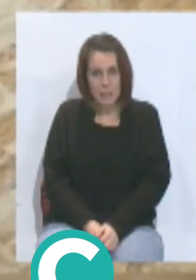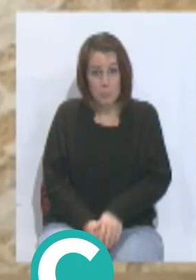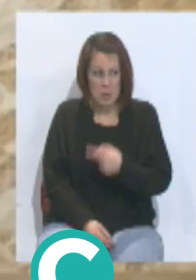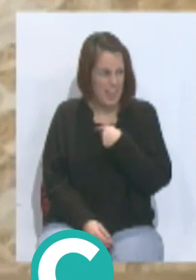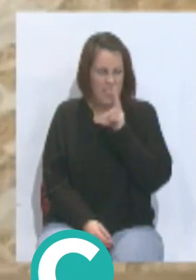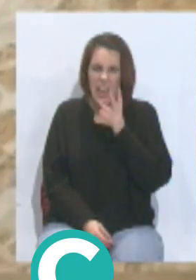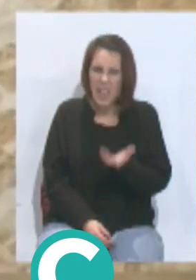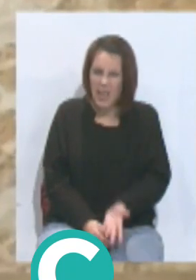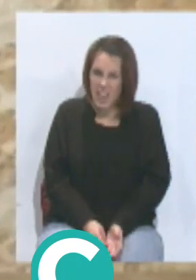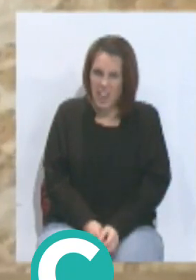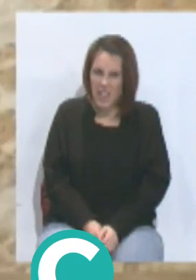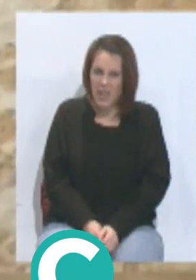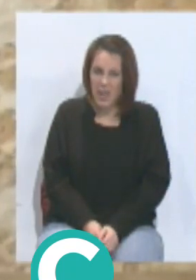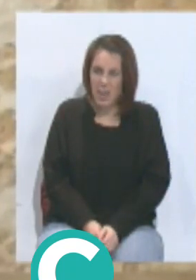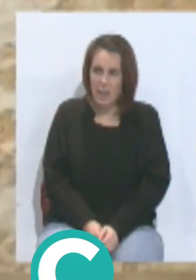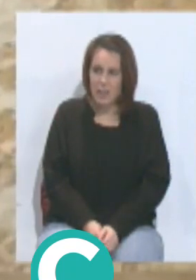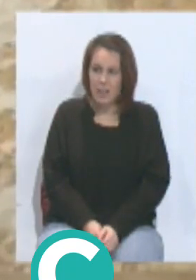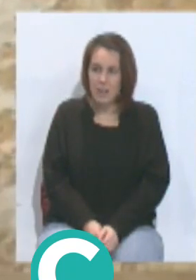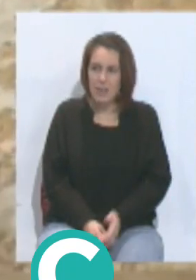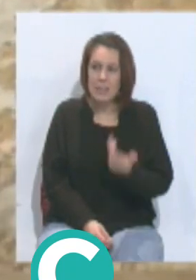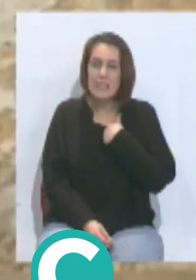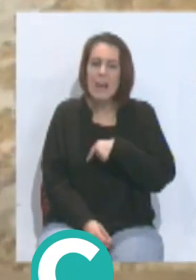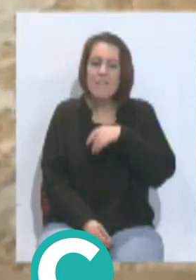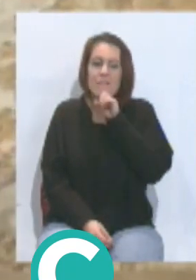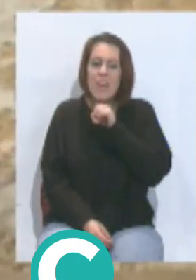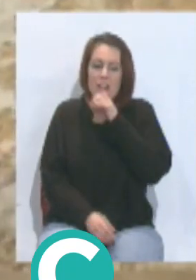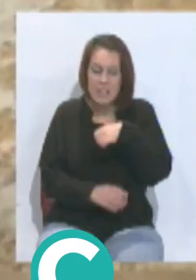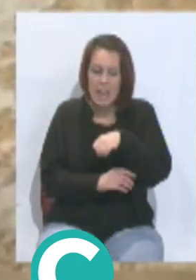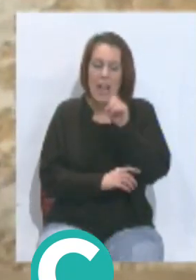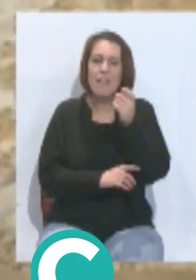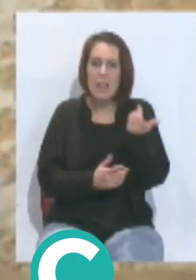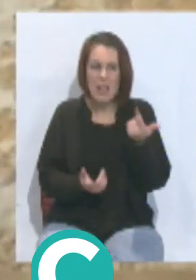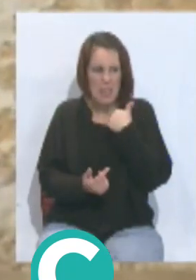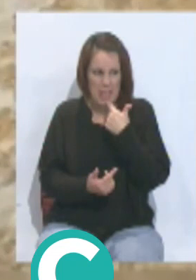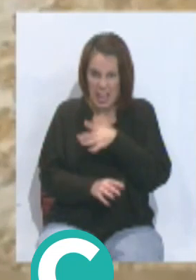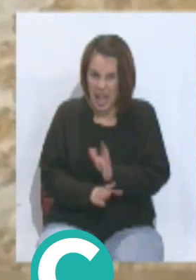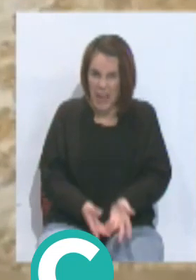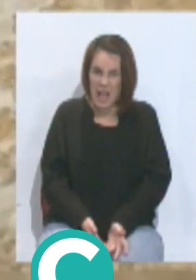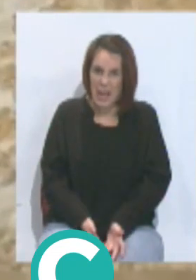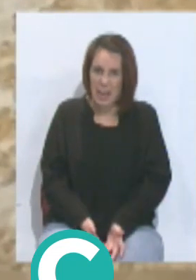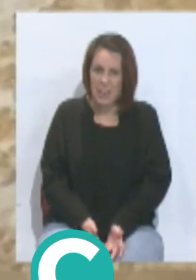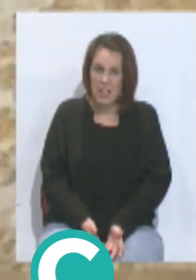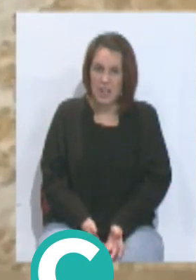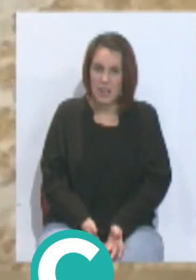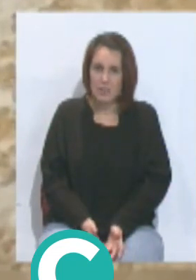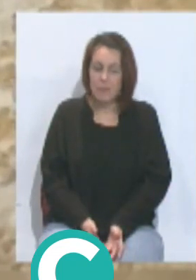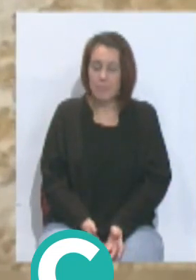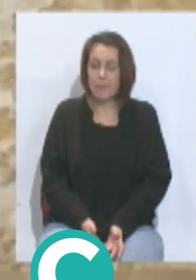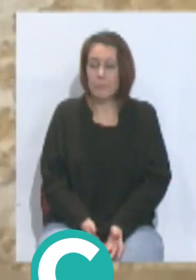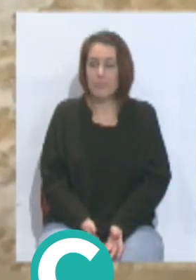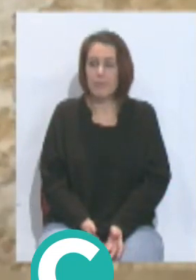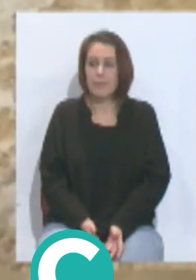qué queréis, cabrones? Si el tío levantara la cabeza, ¿no? La cabeza que hay, no dice nada el estribillo.